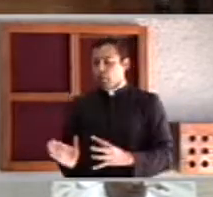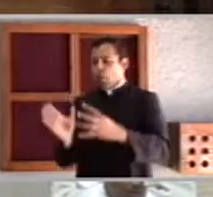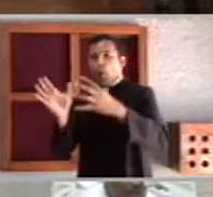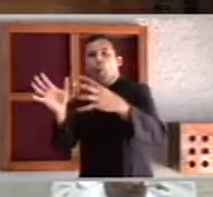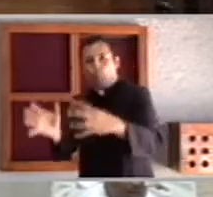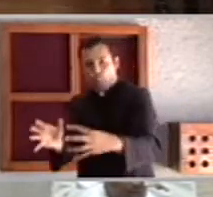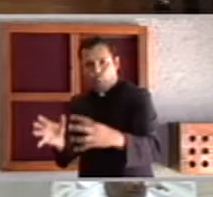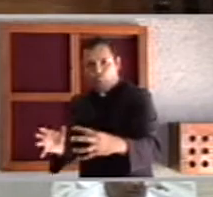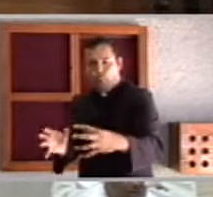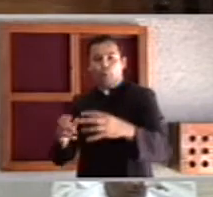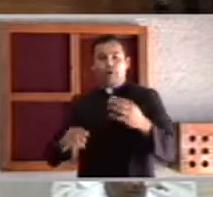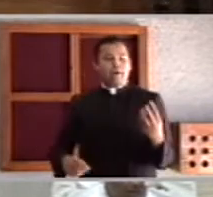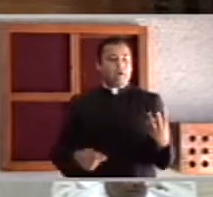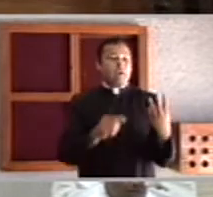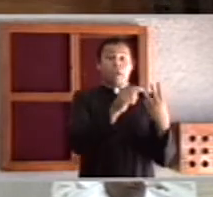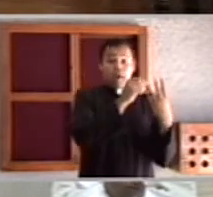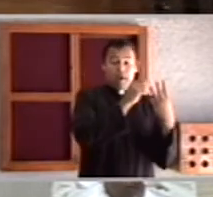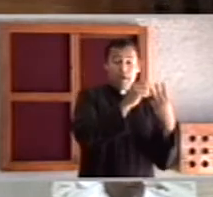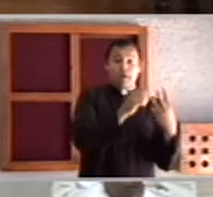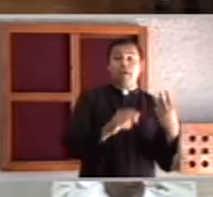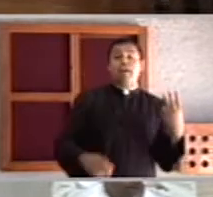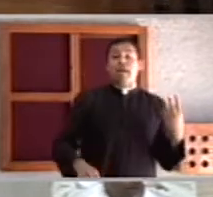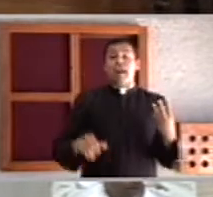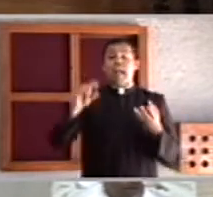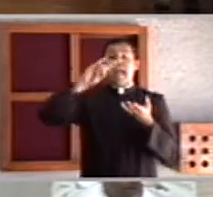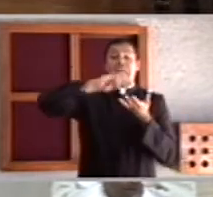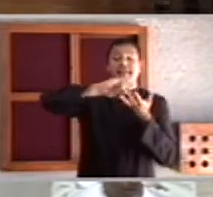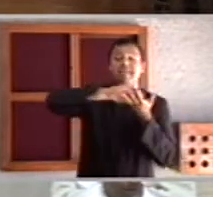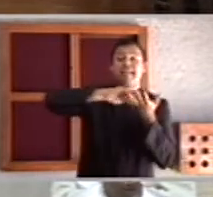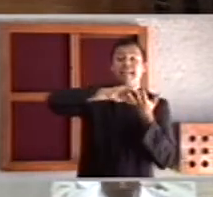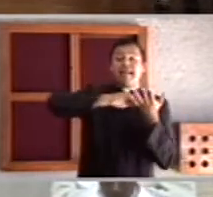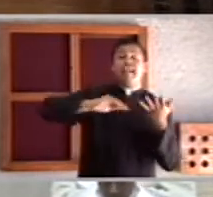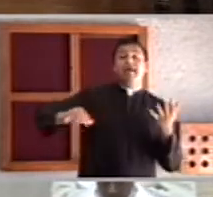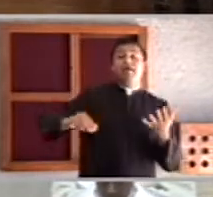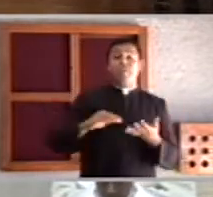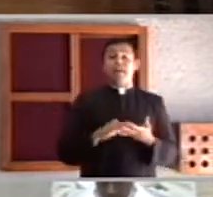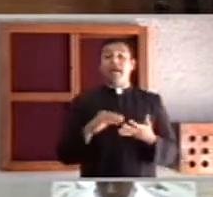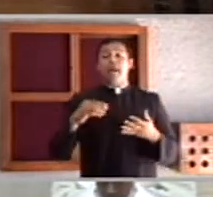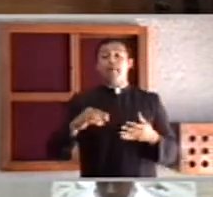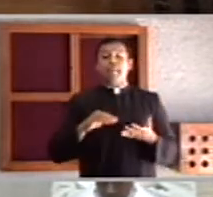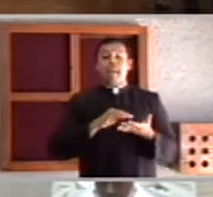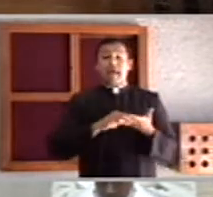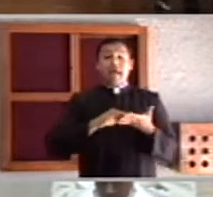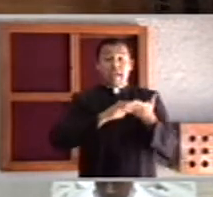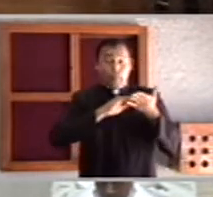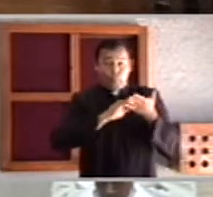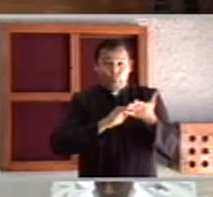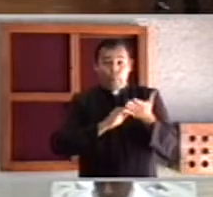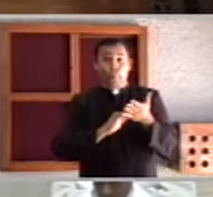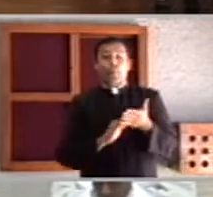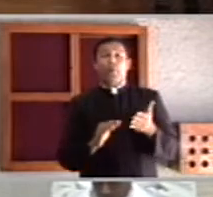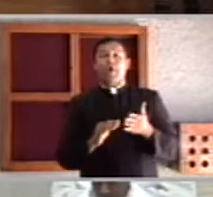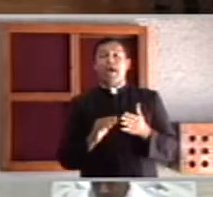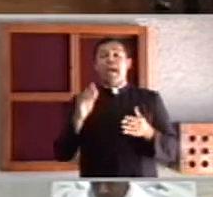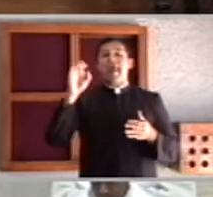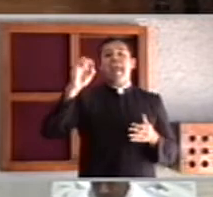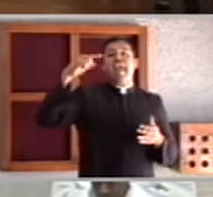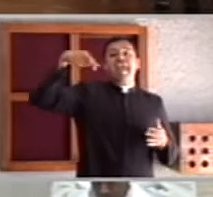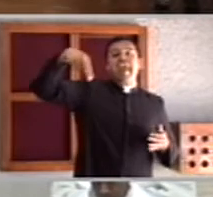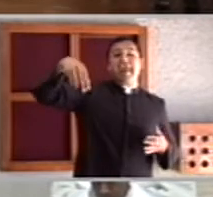del aceite para ungir a los enfermos. Ahí tenemos, como en un